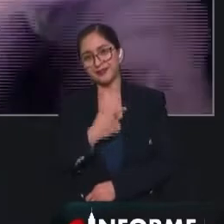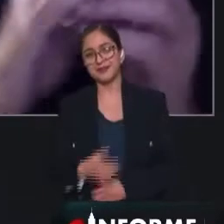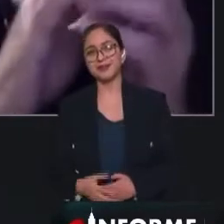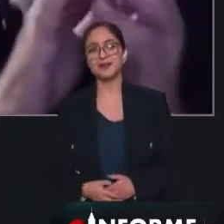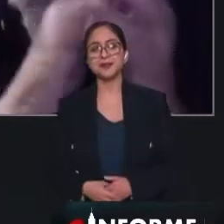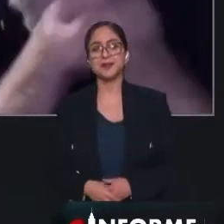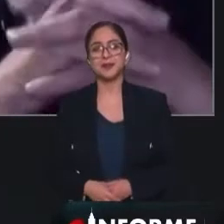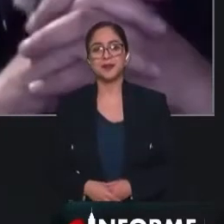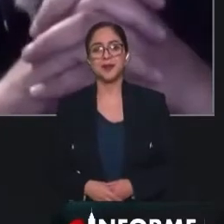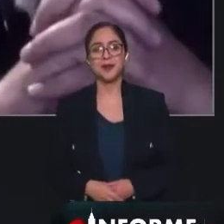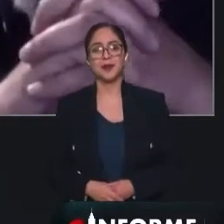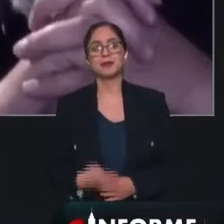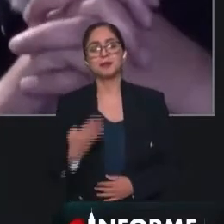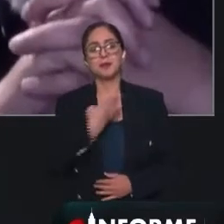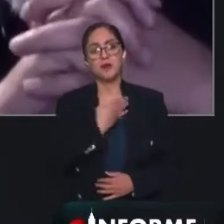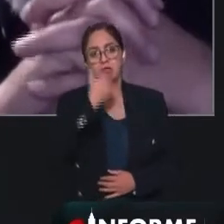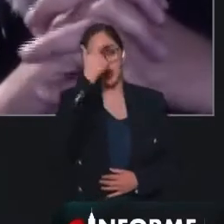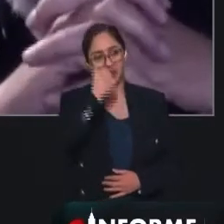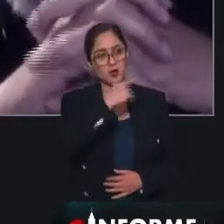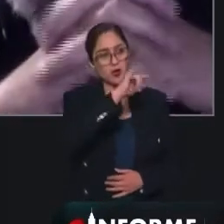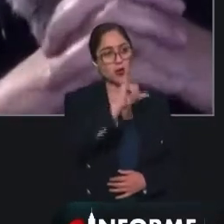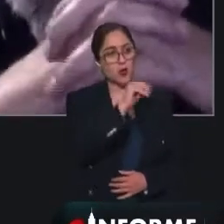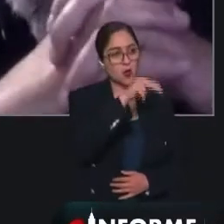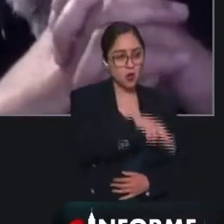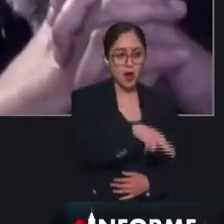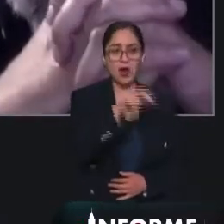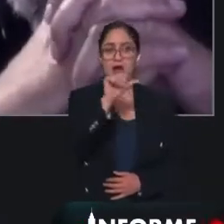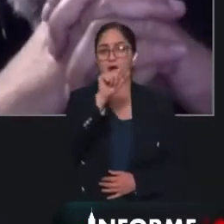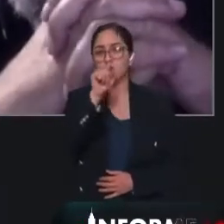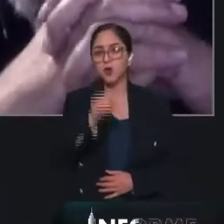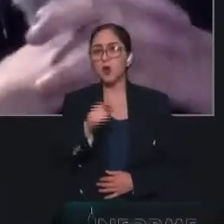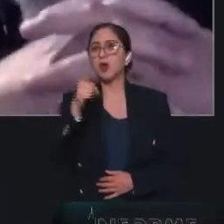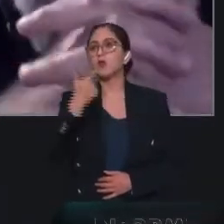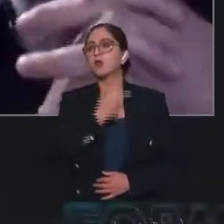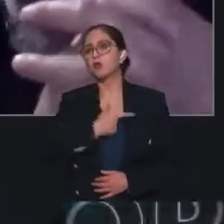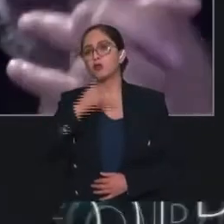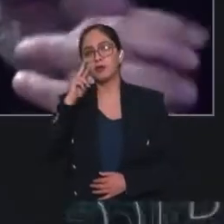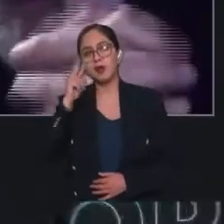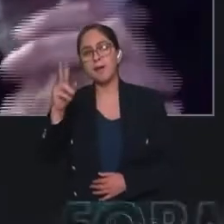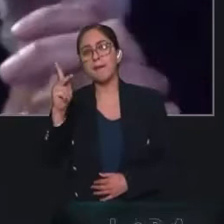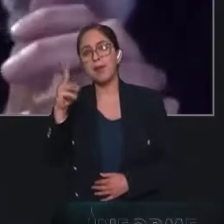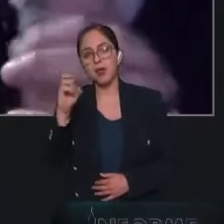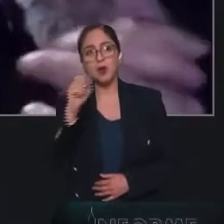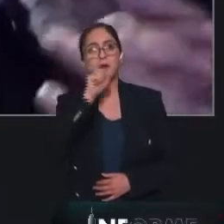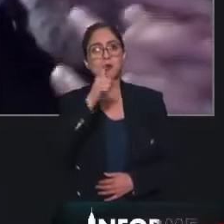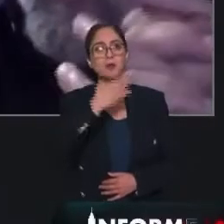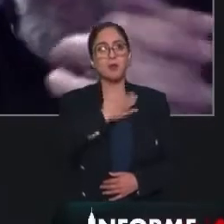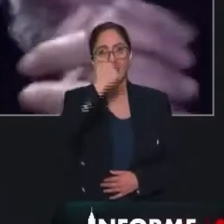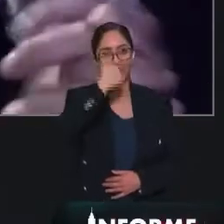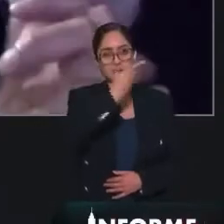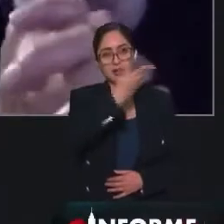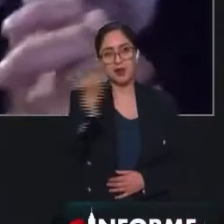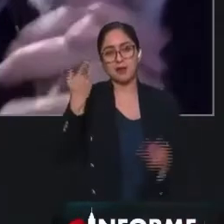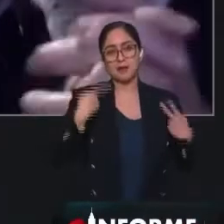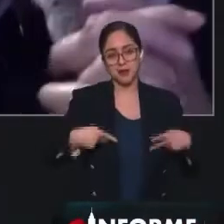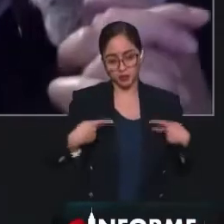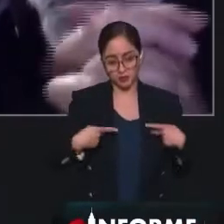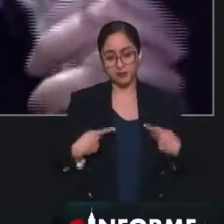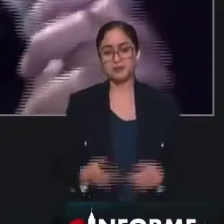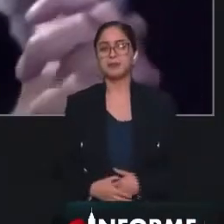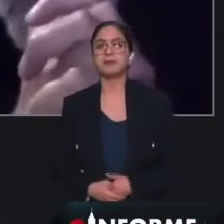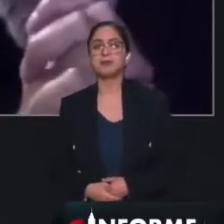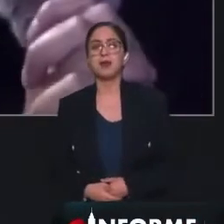Buenas noches, Juan, buenas noches, Azul, qué gusto verte, Pedro, y buenas noches a la audiencia. Querida Violeta, querida Azul, querido